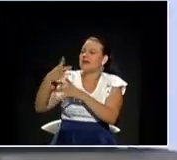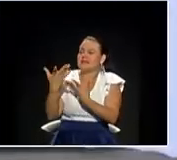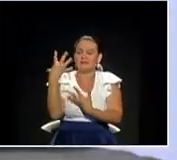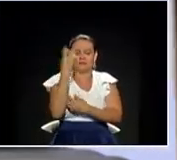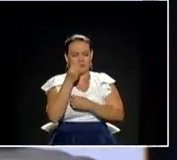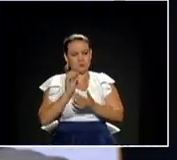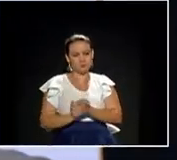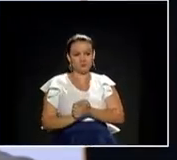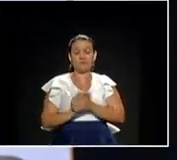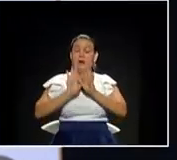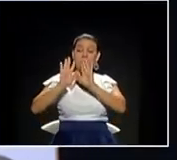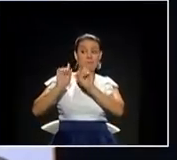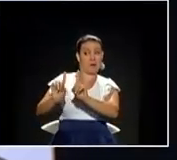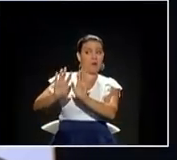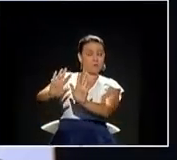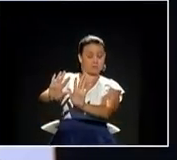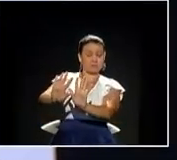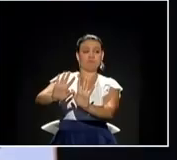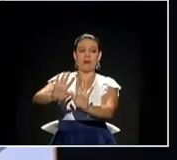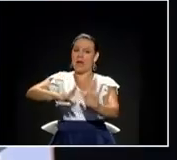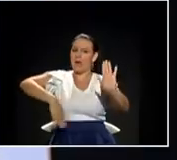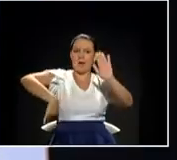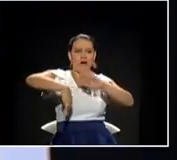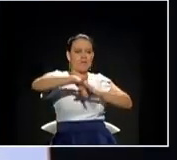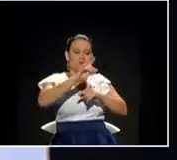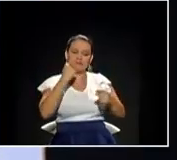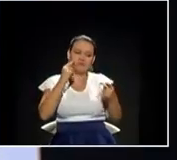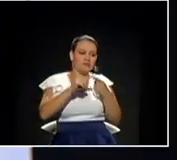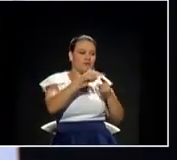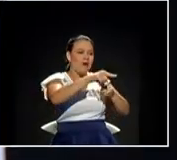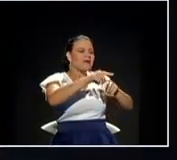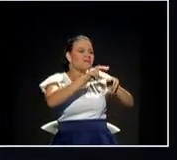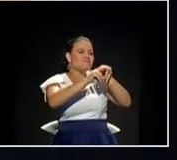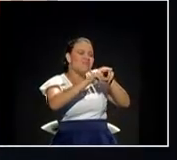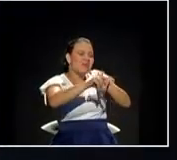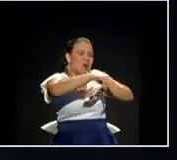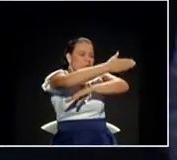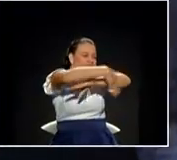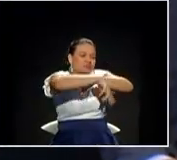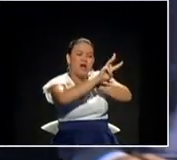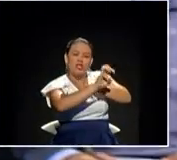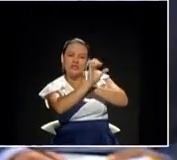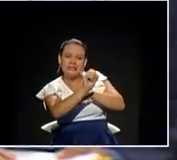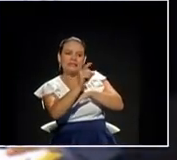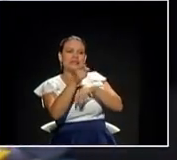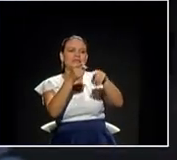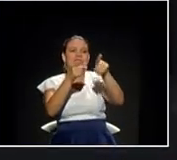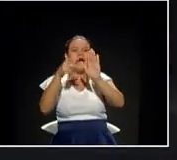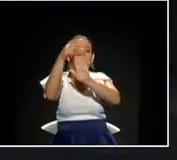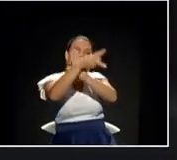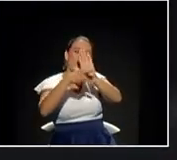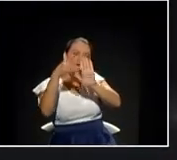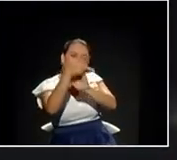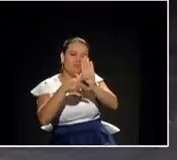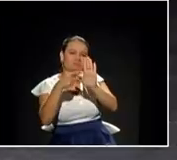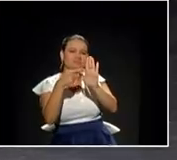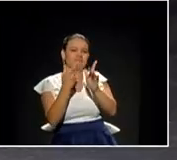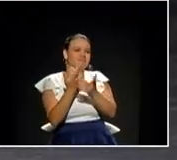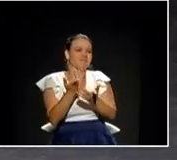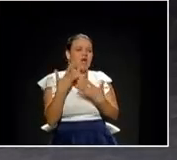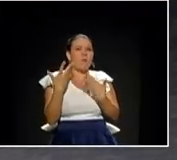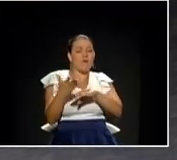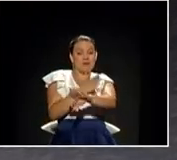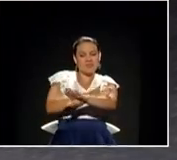y ya les he mencionado el metro ligero del 80 el tren de cercanías e iniciar los estudios diseño y